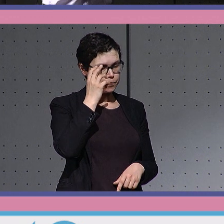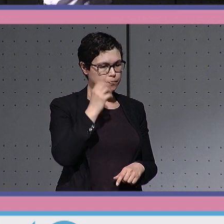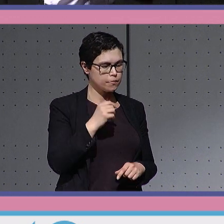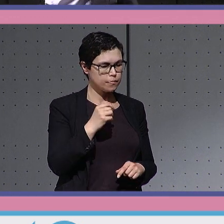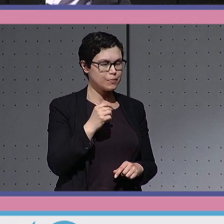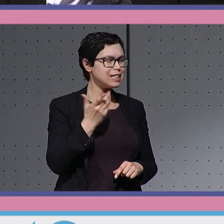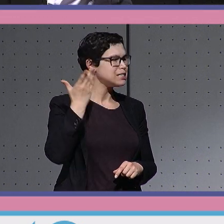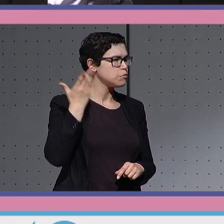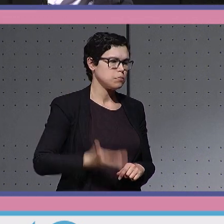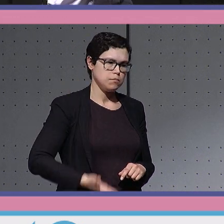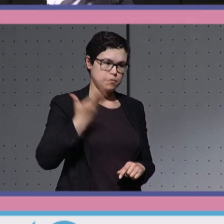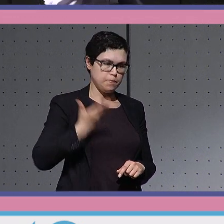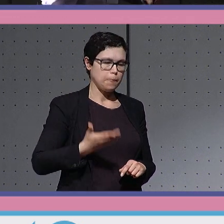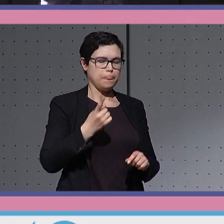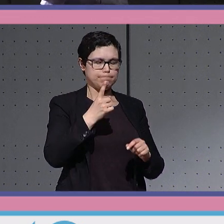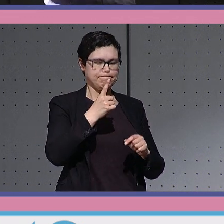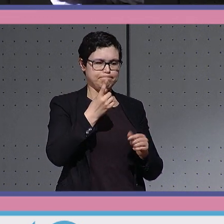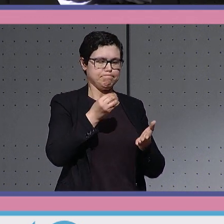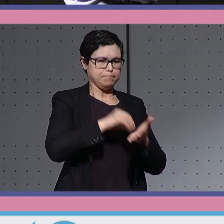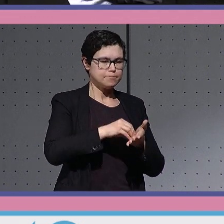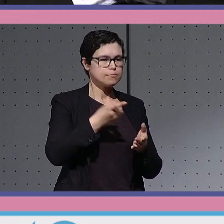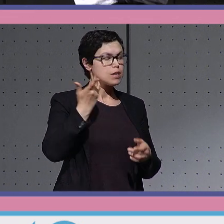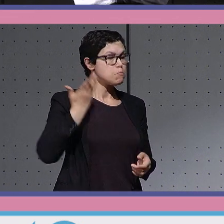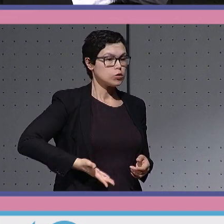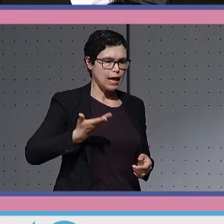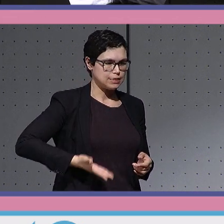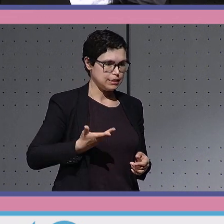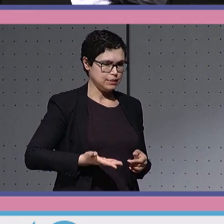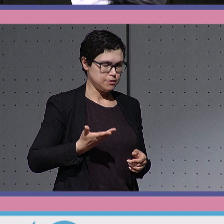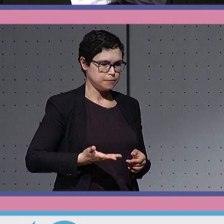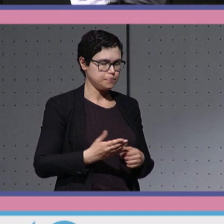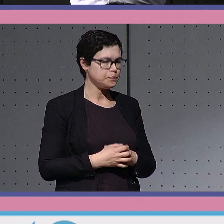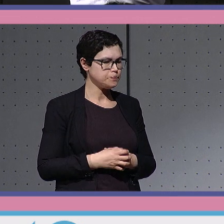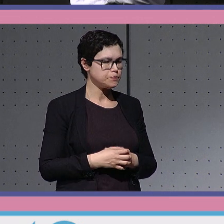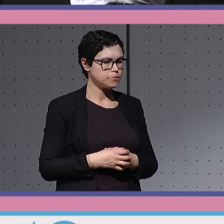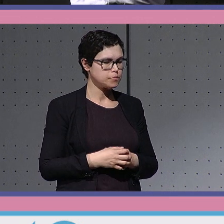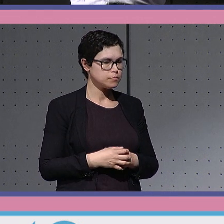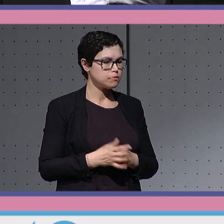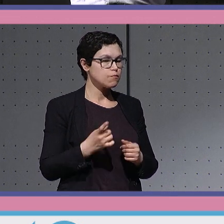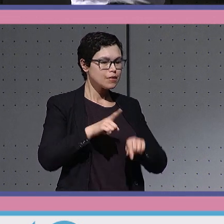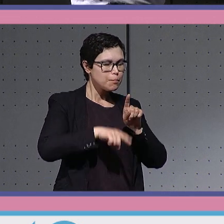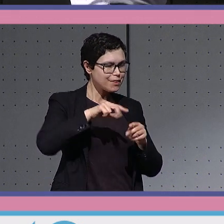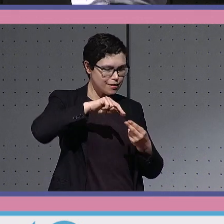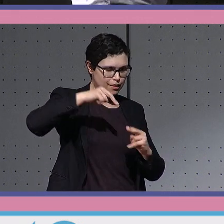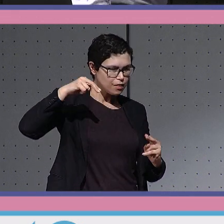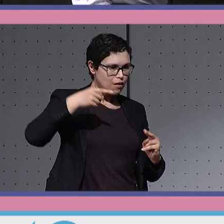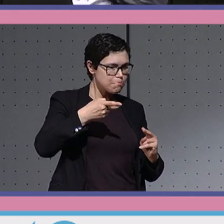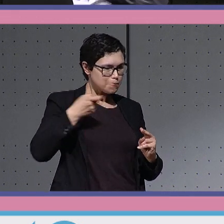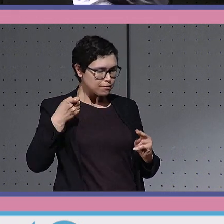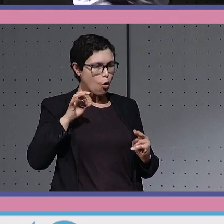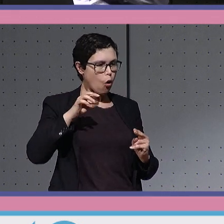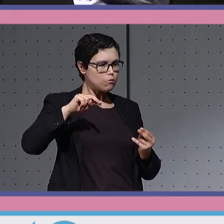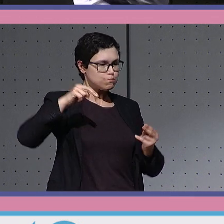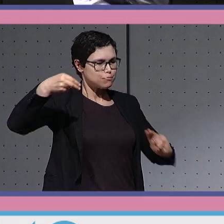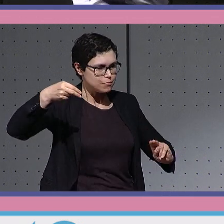Es importante, otra cosa que también es importante es que según la delección, según lo que esté duplicado, lo que esté quitado,